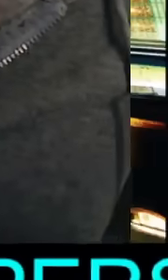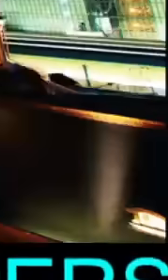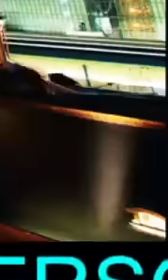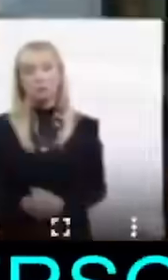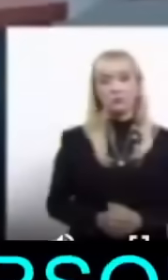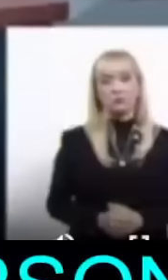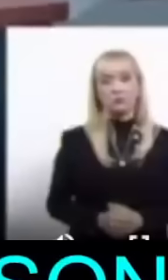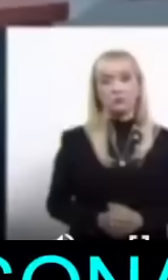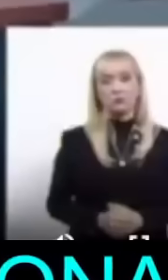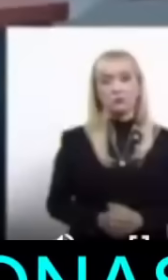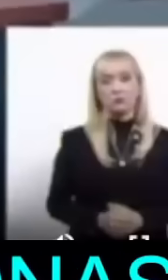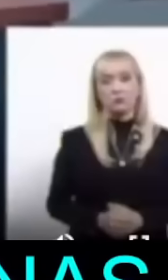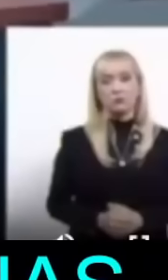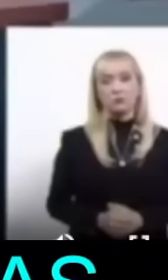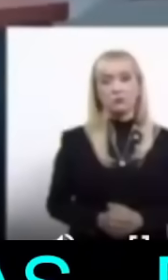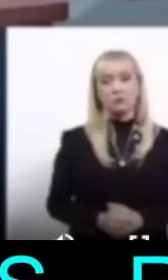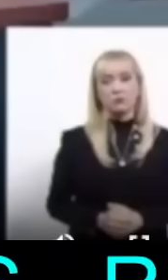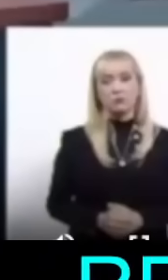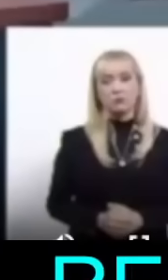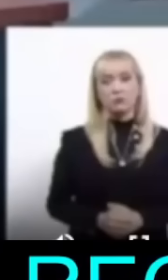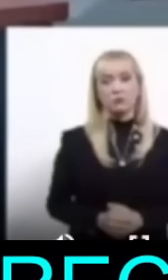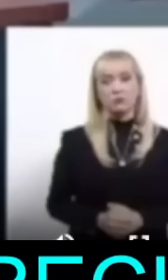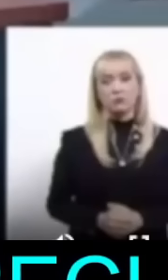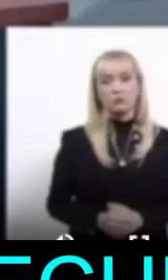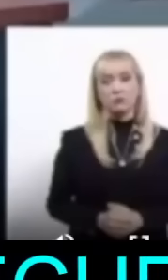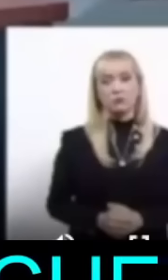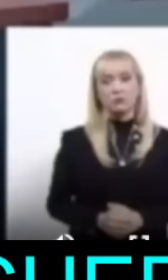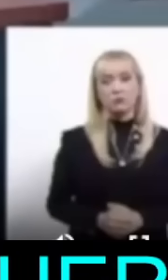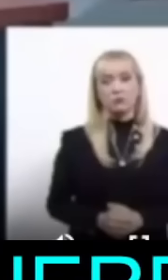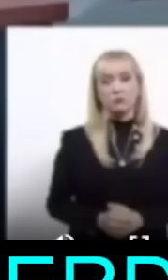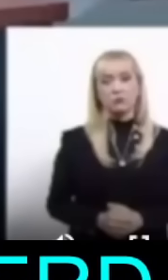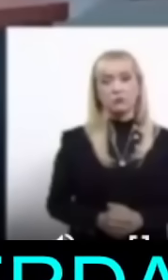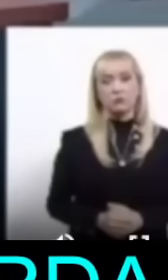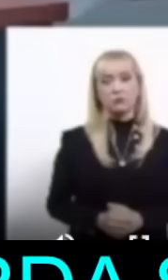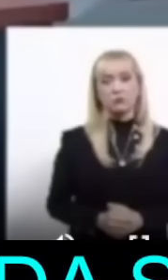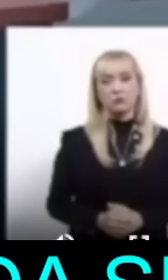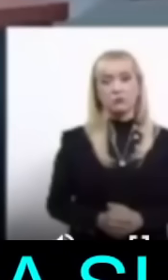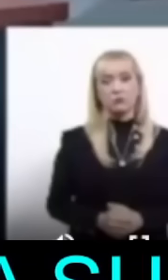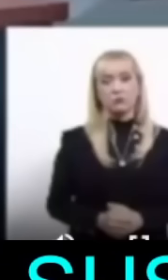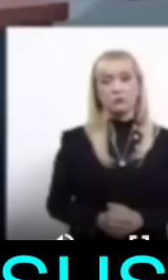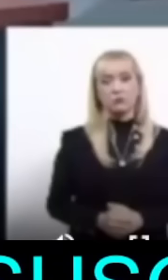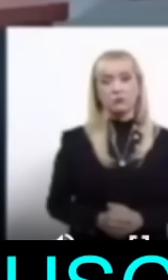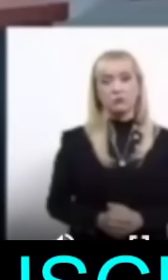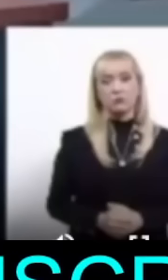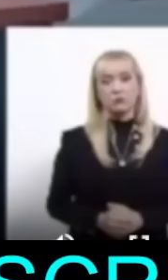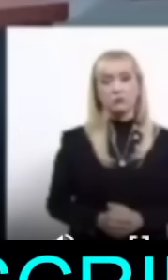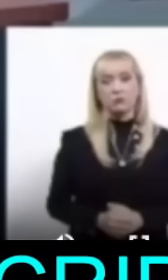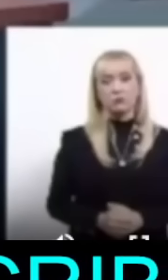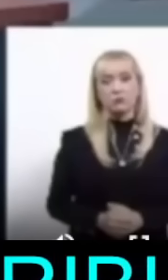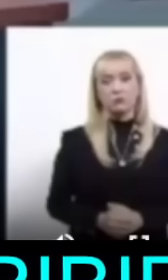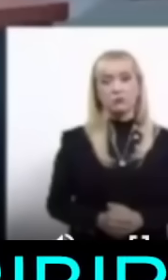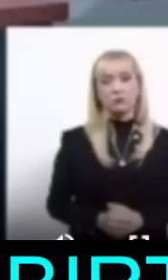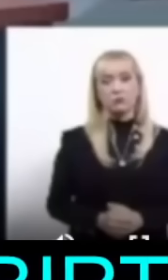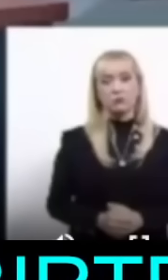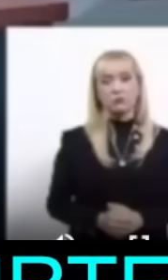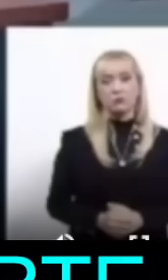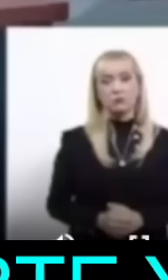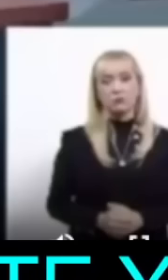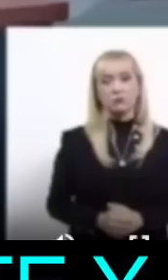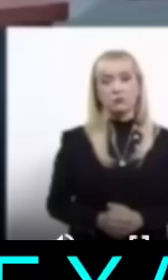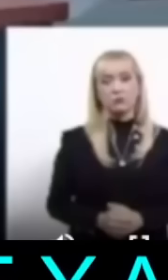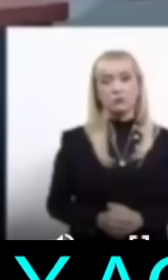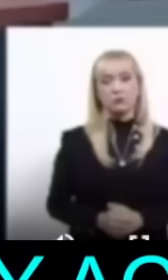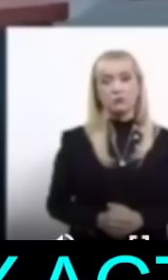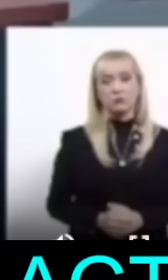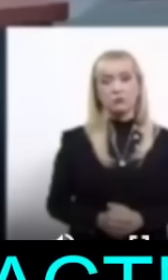sencillo y ojo hay algo muy importante que también tenemos que mencionar y es el hecho de que se le están cerrando las